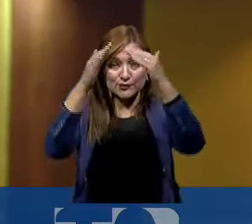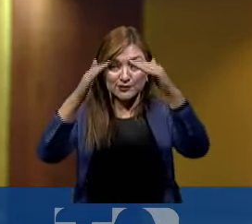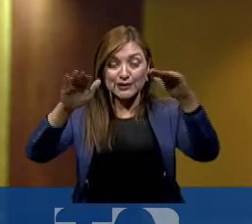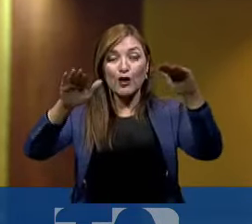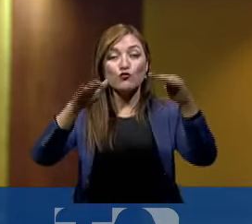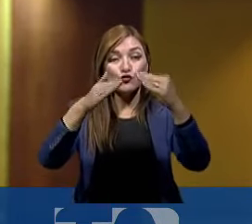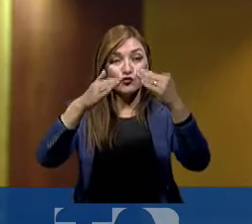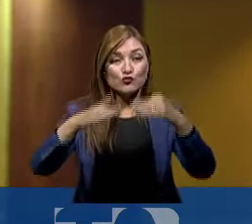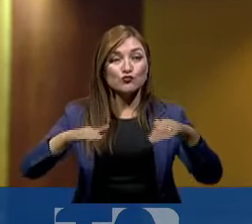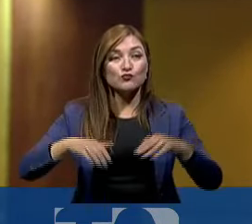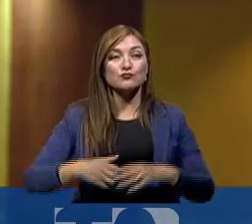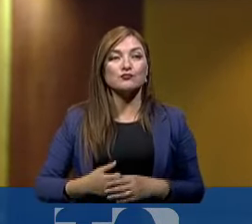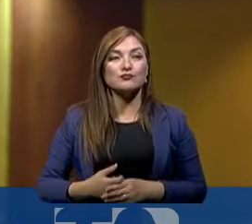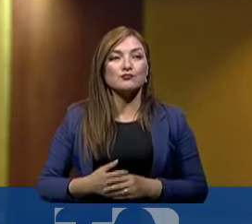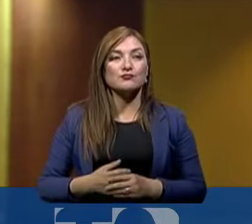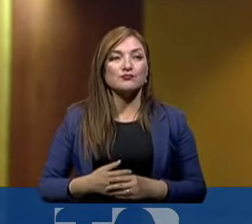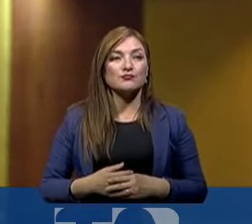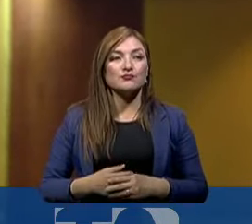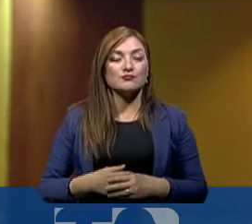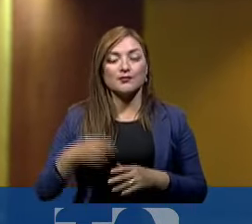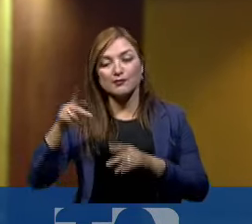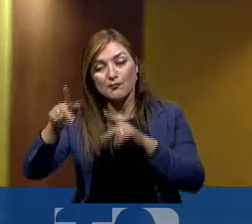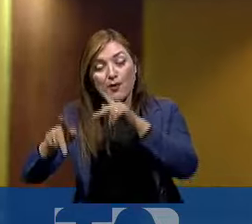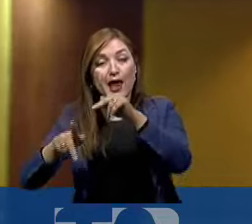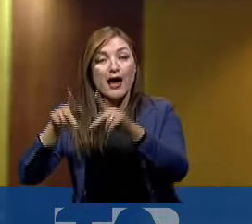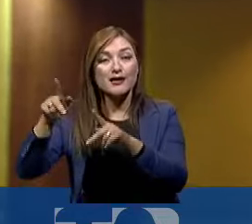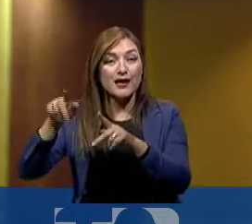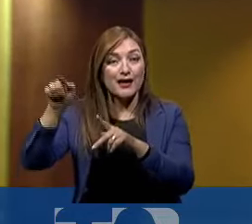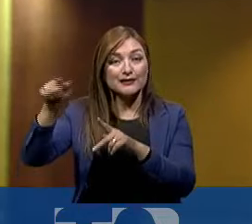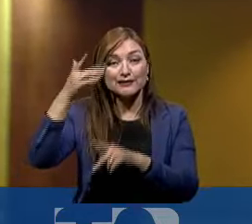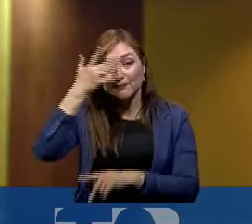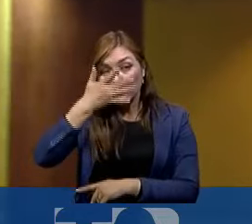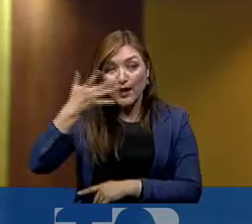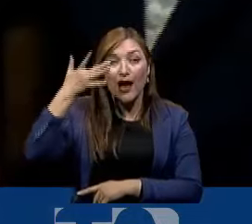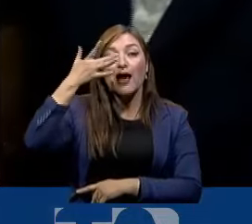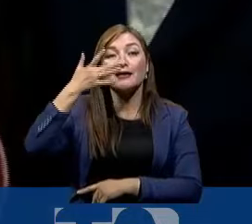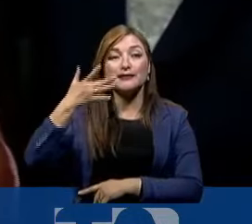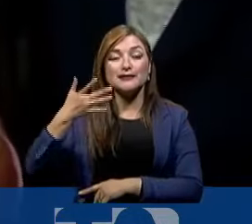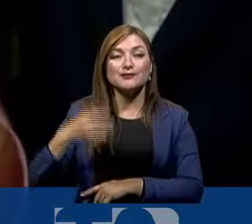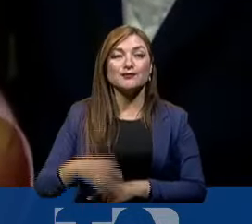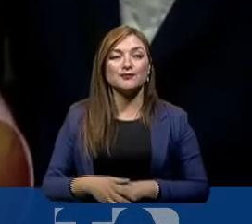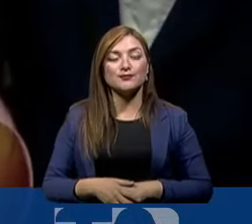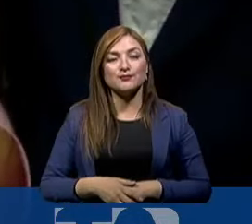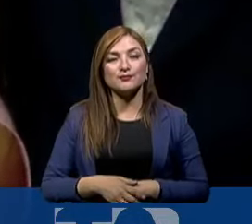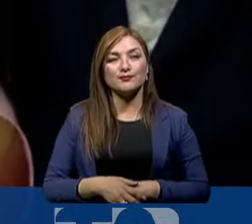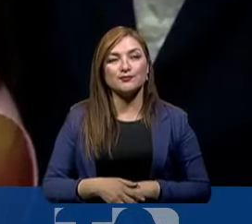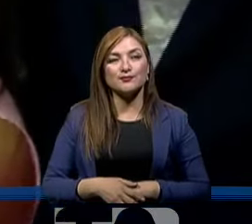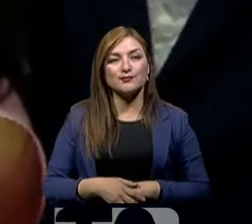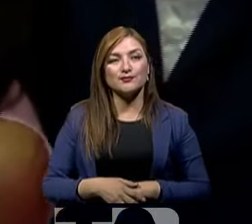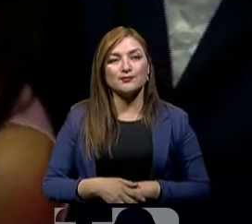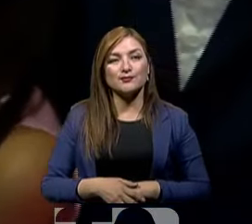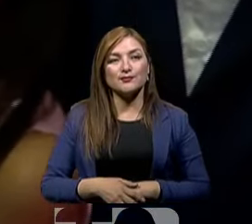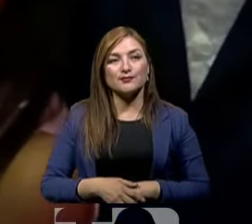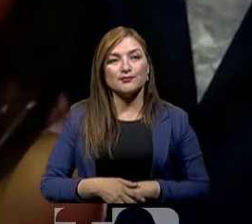Navidad en la playa, en Tonsupa, en Grand Diamond Beach. ¡Somos